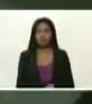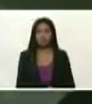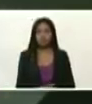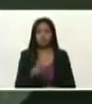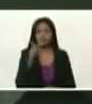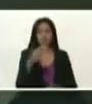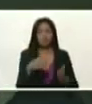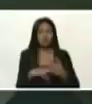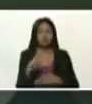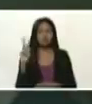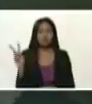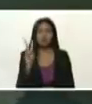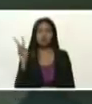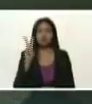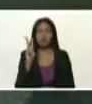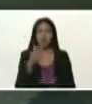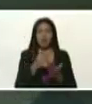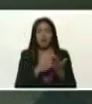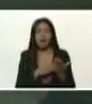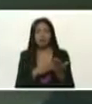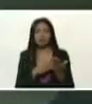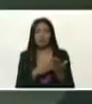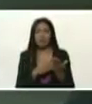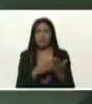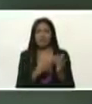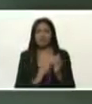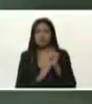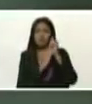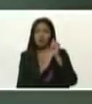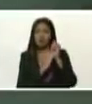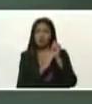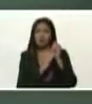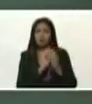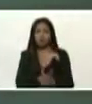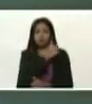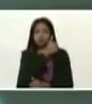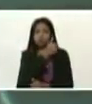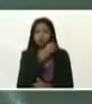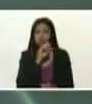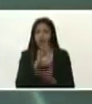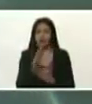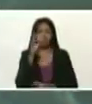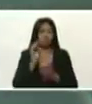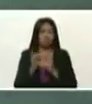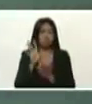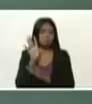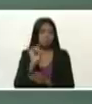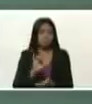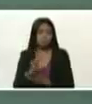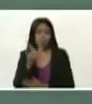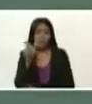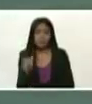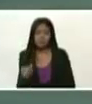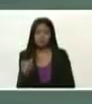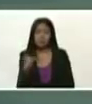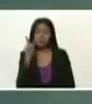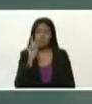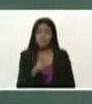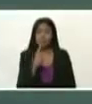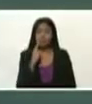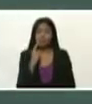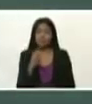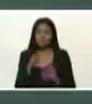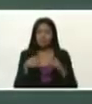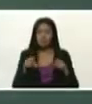que se fueron de Venezuela, los antiguos dueños, no solamente se fueron dejando a su suerte a los trabajadores, sino que también